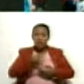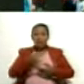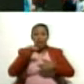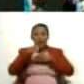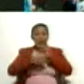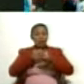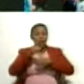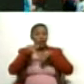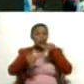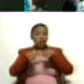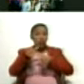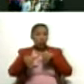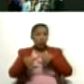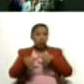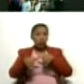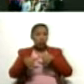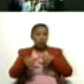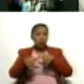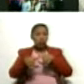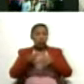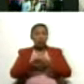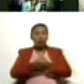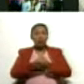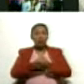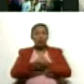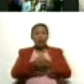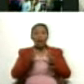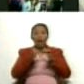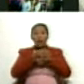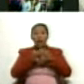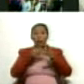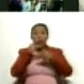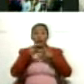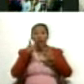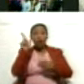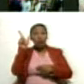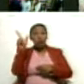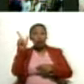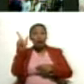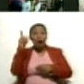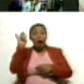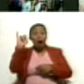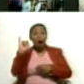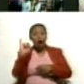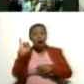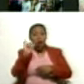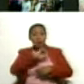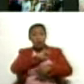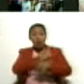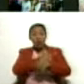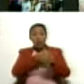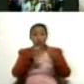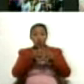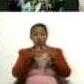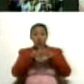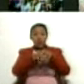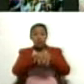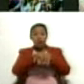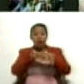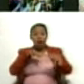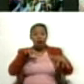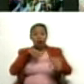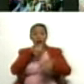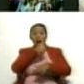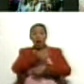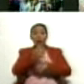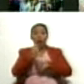Facilitadores. No en vano, pues, el Partido Socialista Unido de Venezuela tiene una fuerza demostrada en cada uno de los